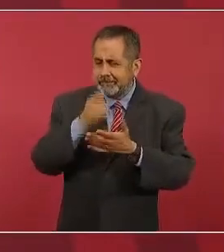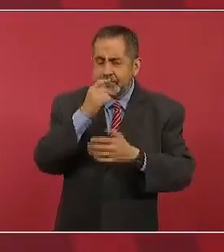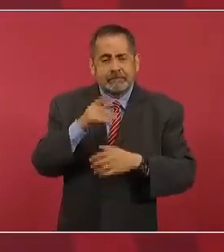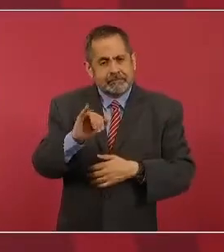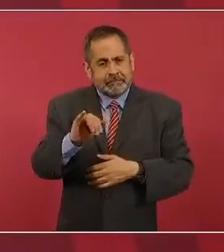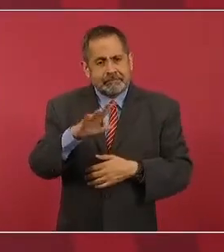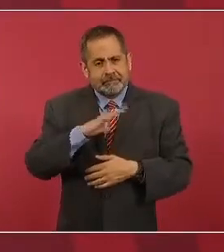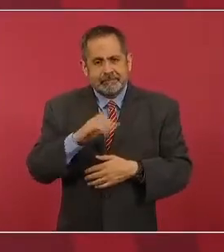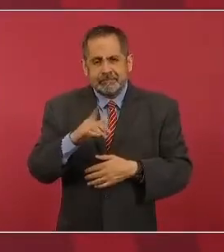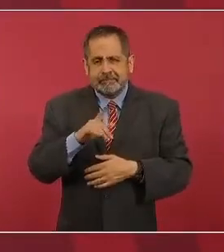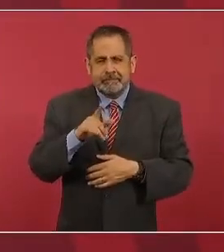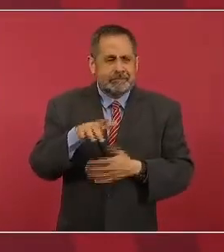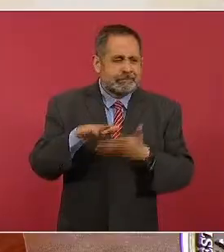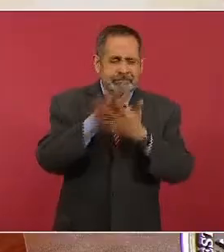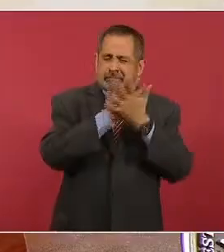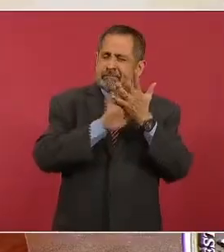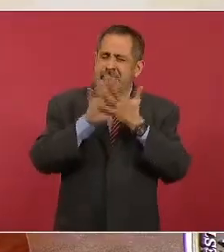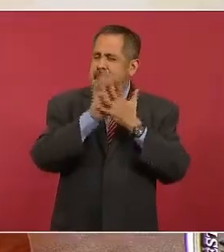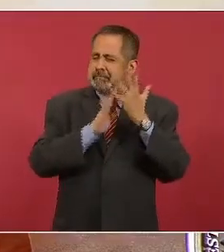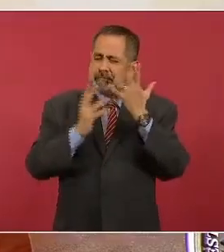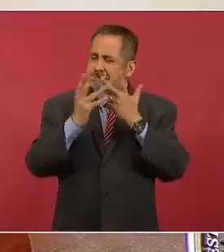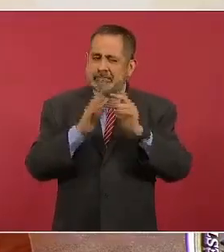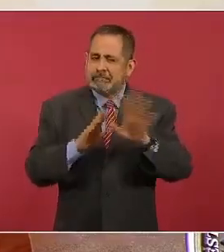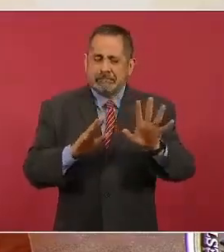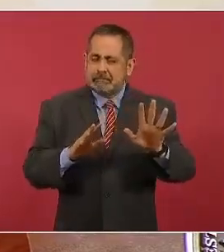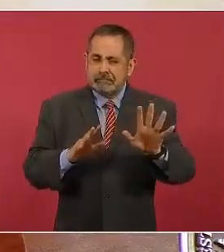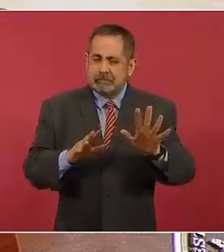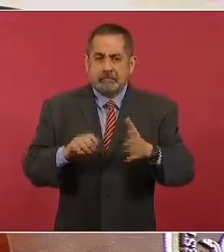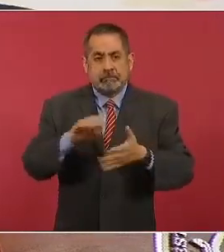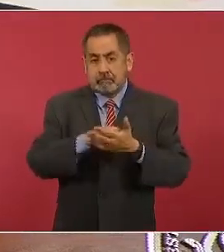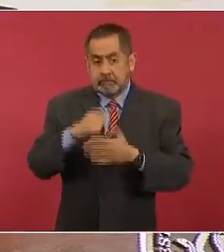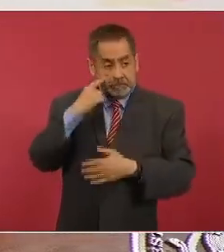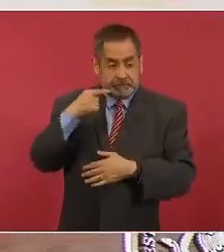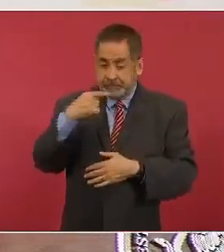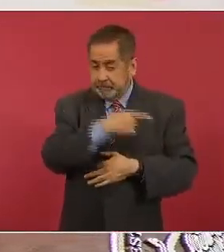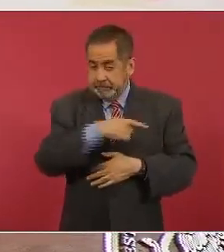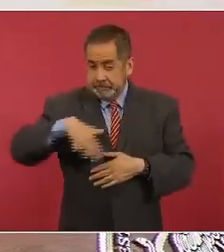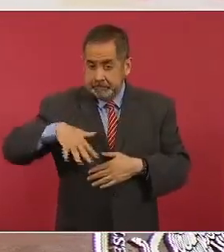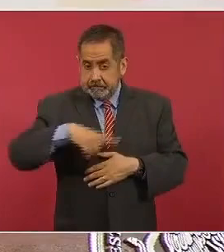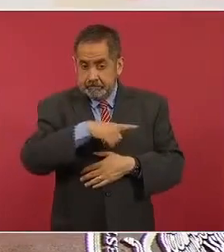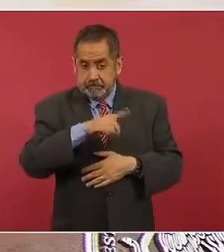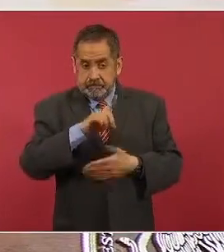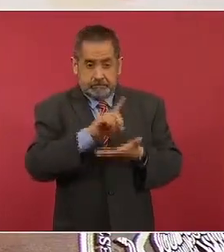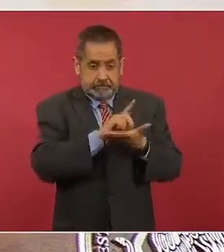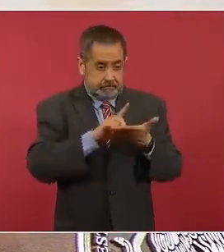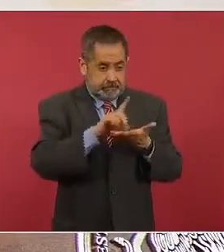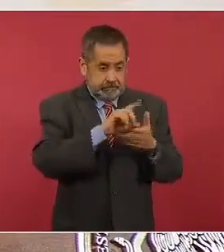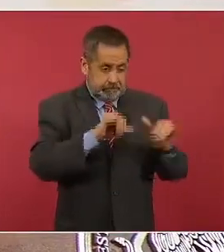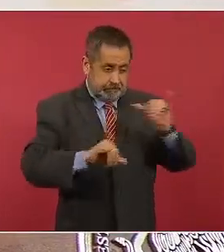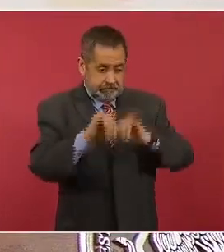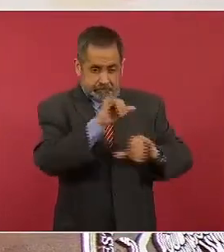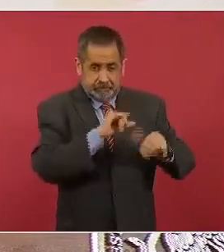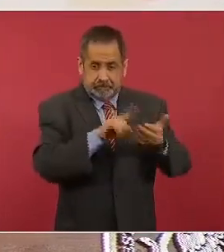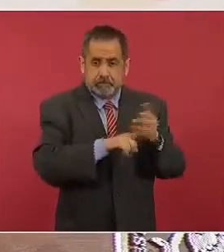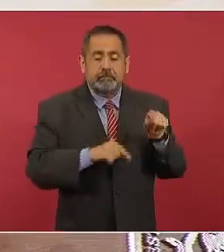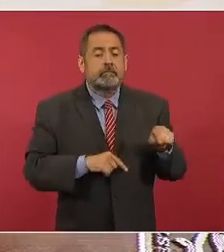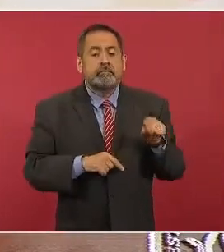hay muchas distorsiones. Por ejemplo, toda esa droga sintética llega